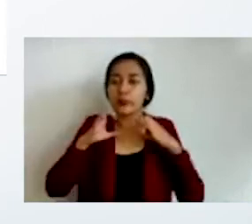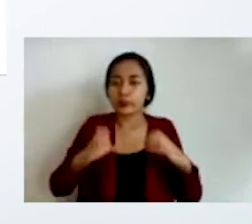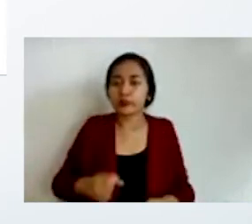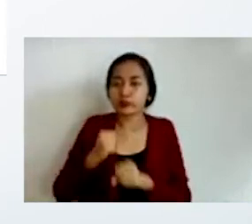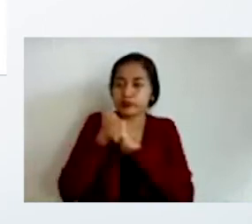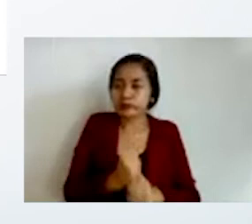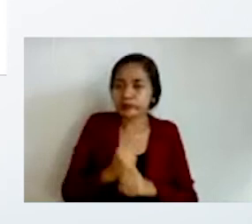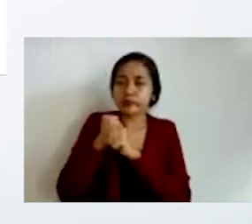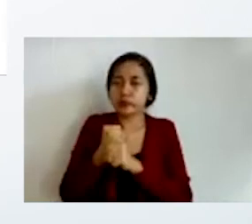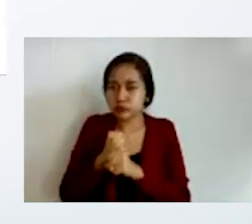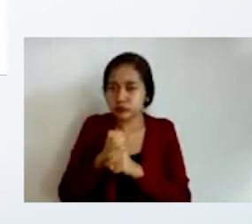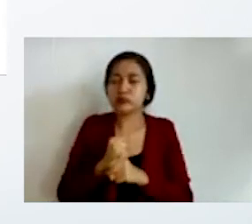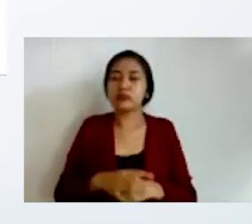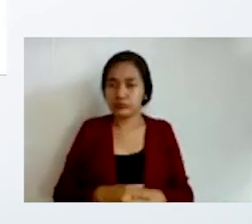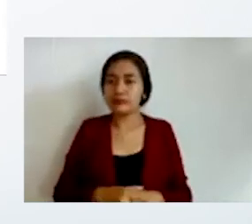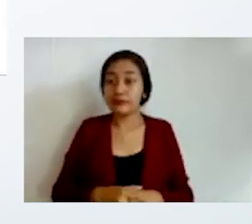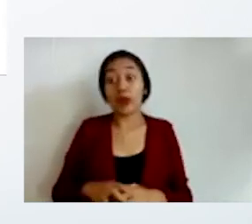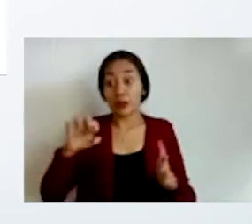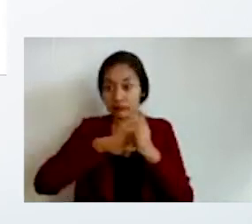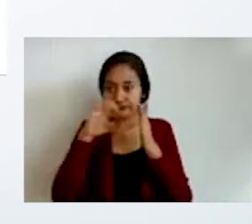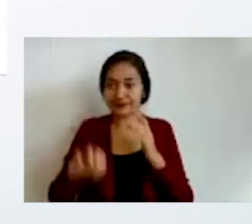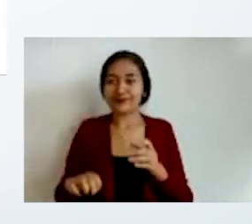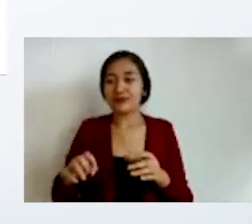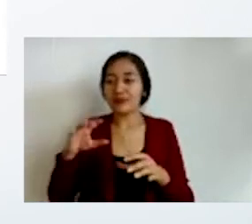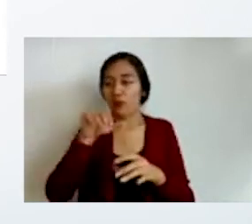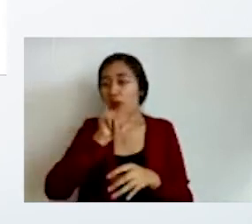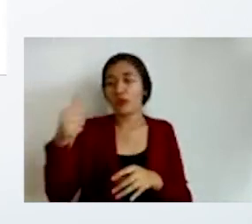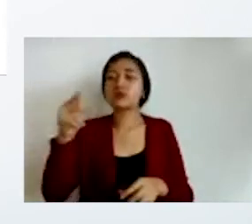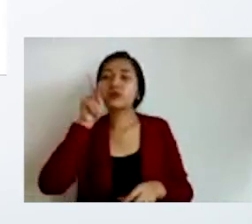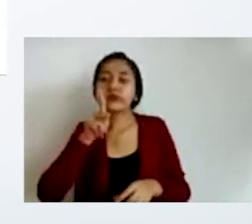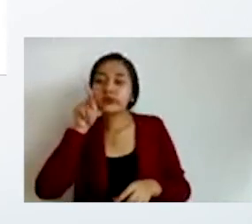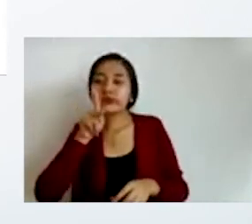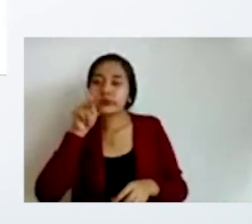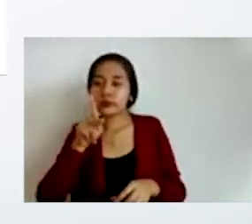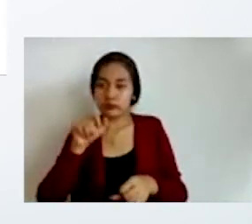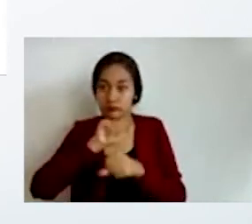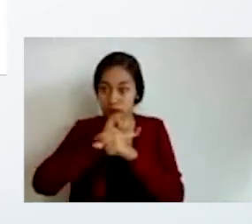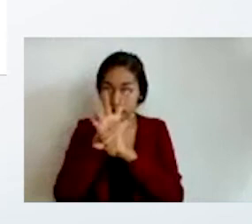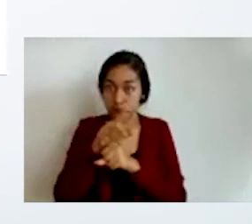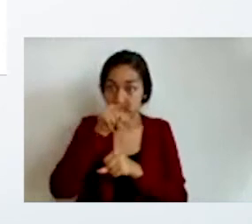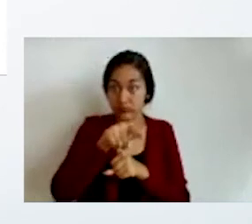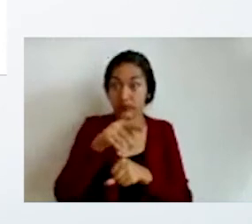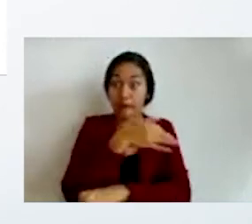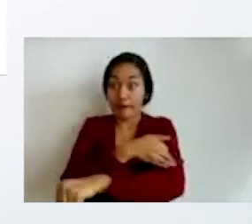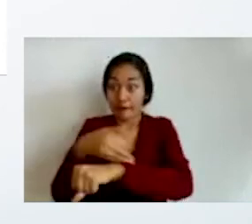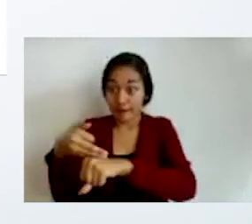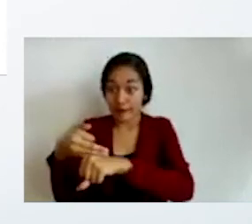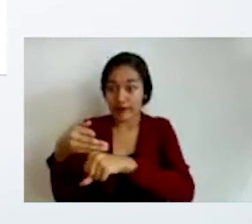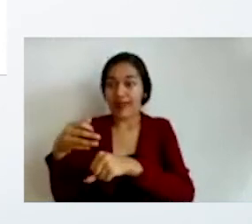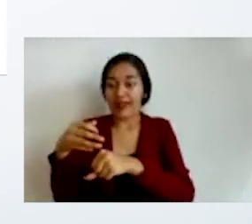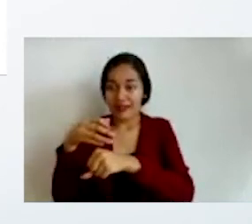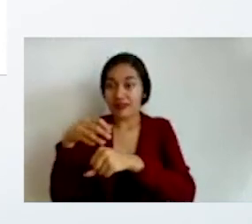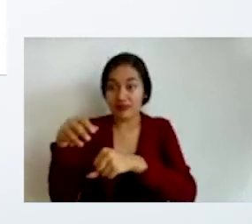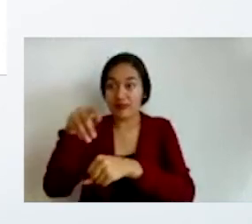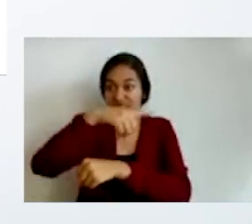específicamente estamos buscando. En el caso de las pruebas diagnósticas, siendo el coronavirus miembro de una familia, la familia corona, pues